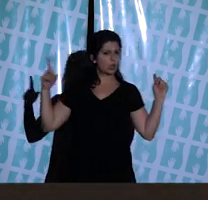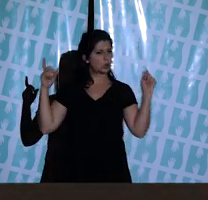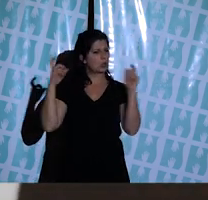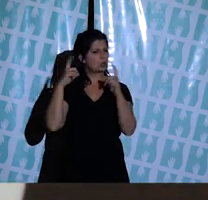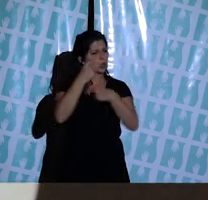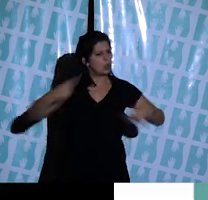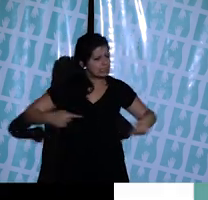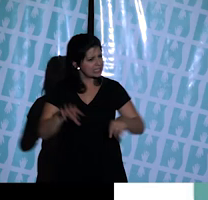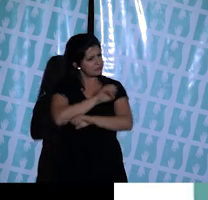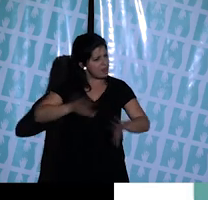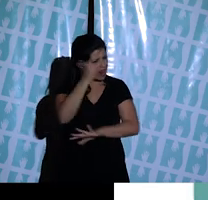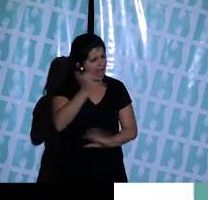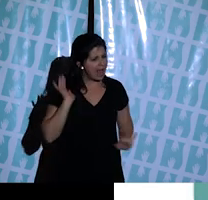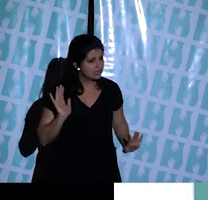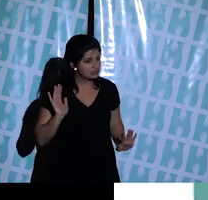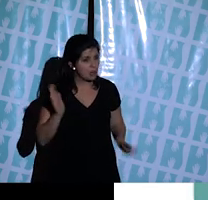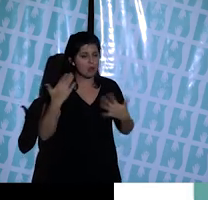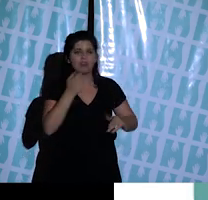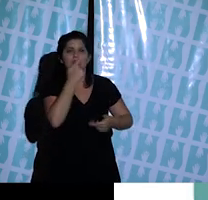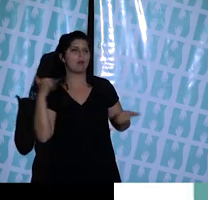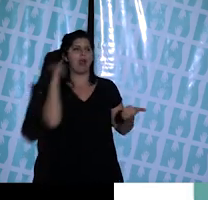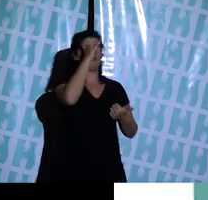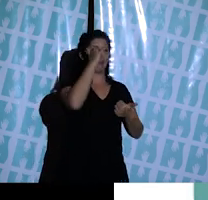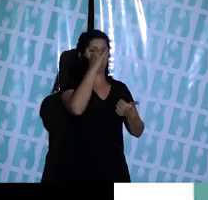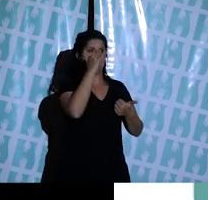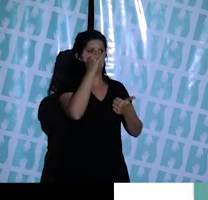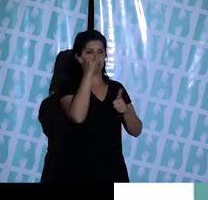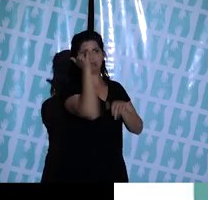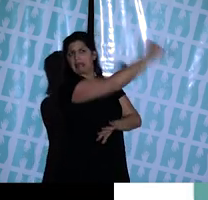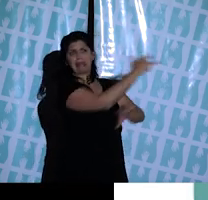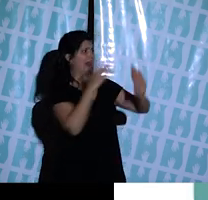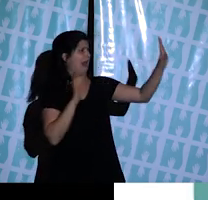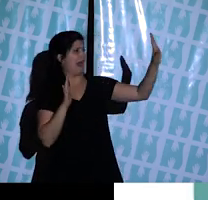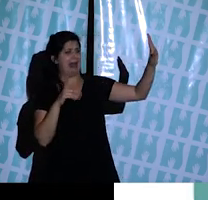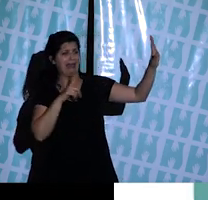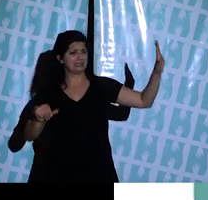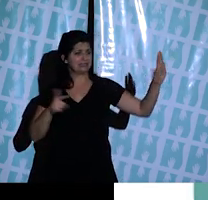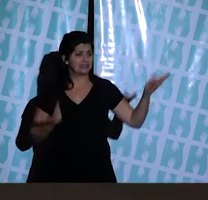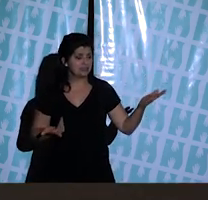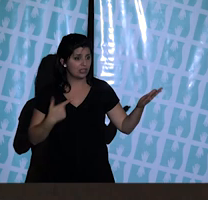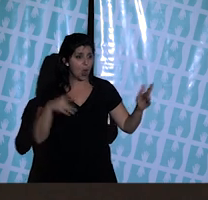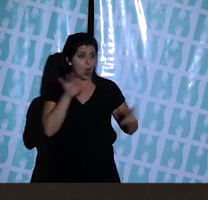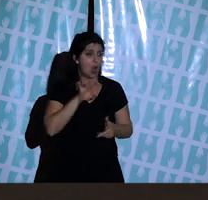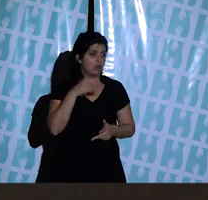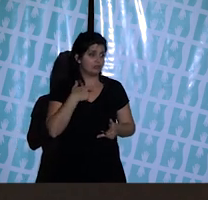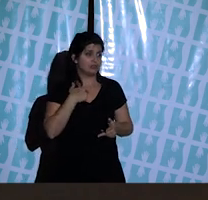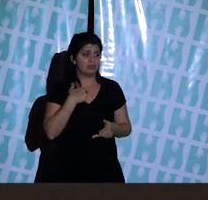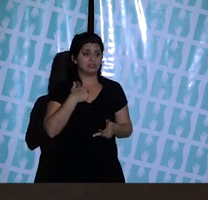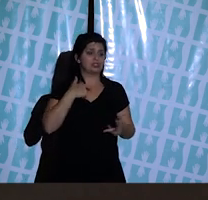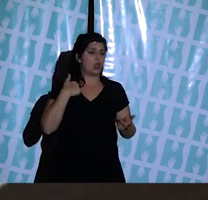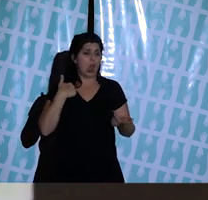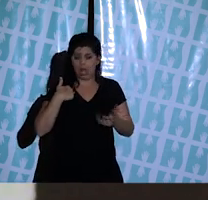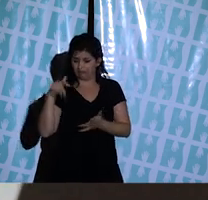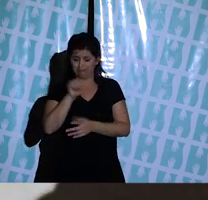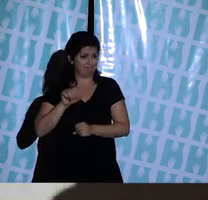Ahora o en el futuro, que me pueda perder un avión, podría haber quedado muy mal con Romina, y bueno, me podría haber pasado, y